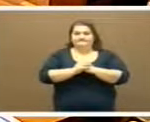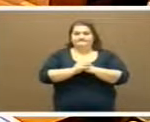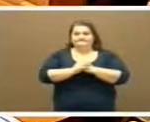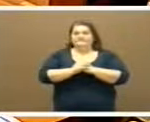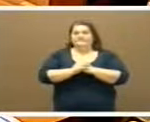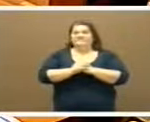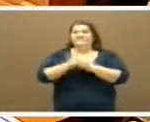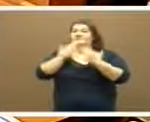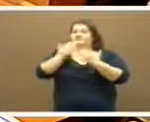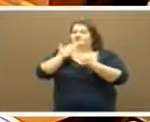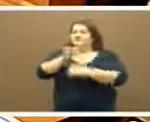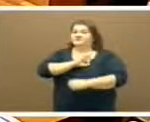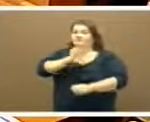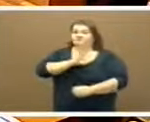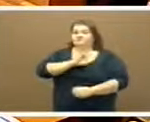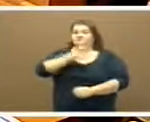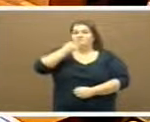Muchas gracias, señora Rubio.